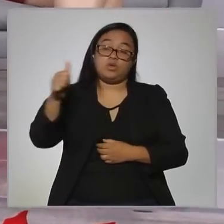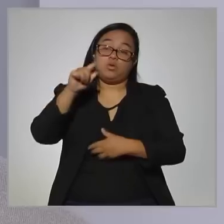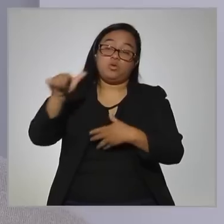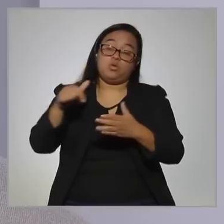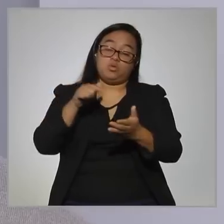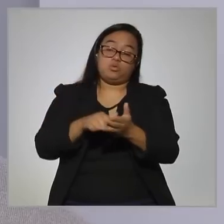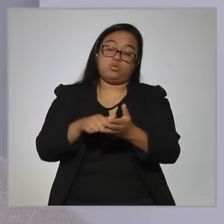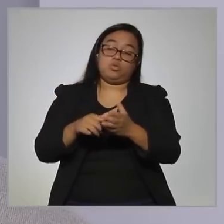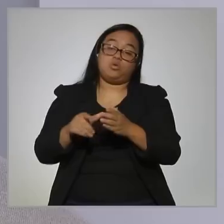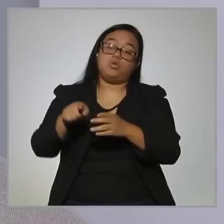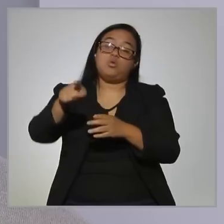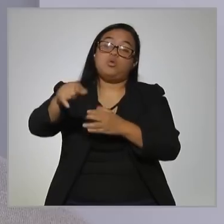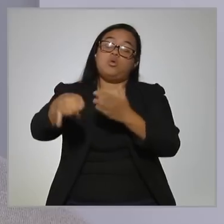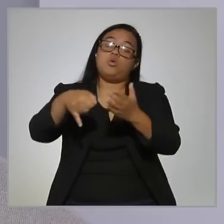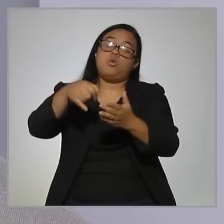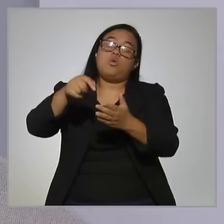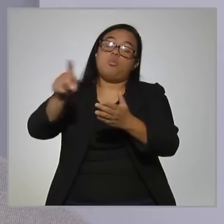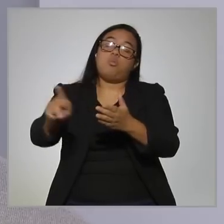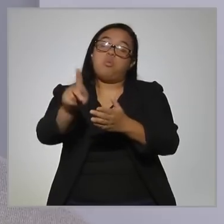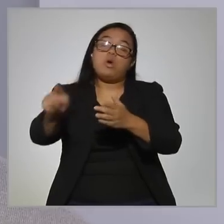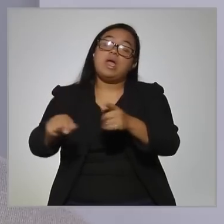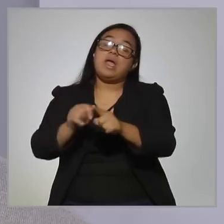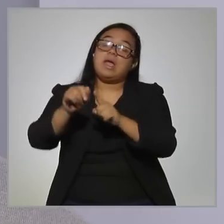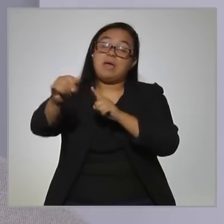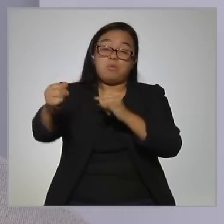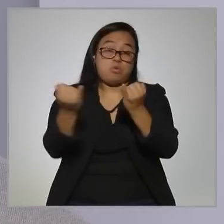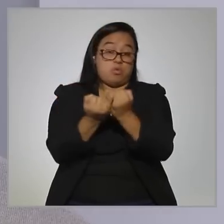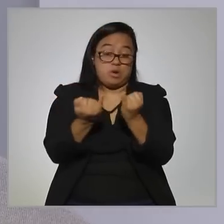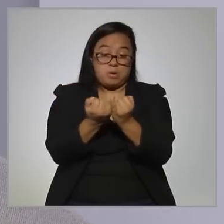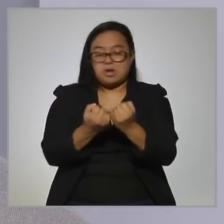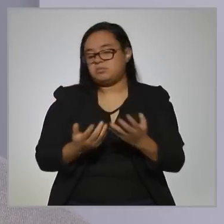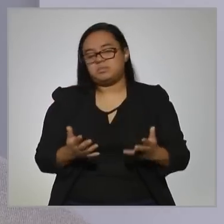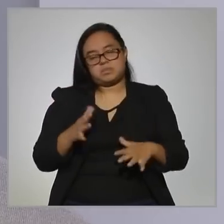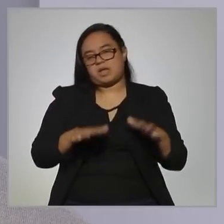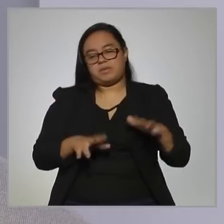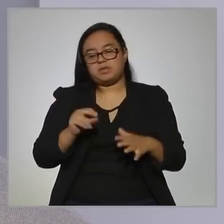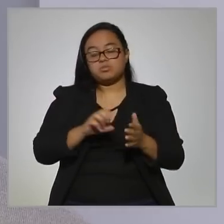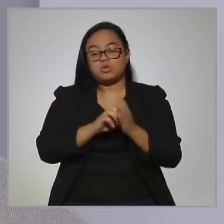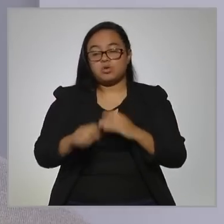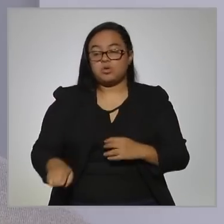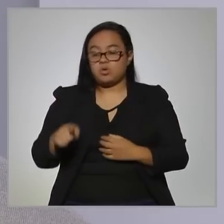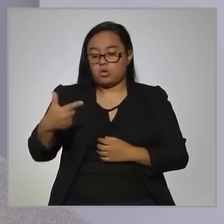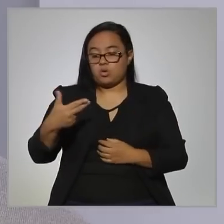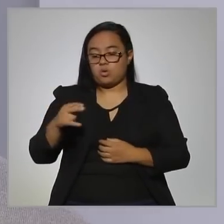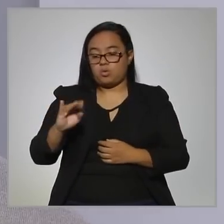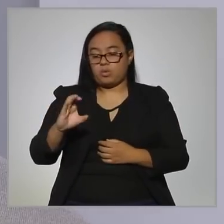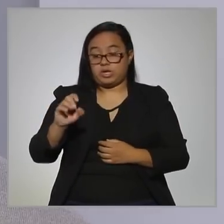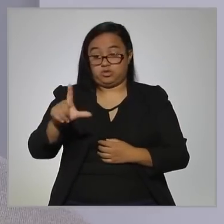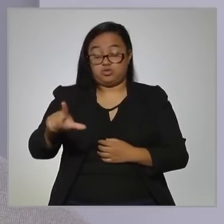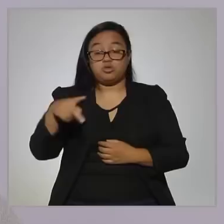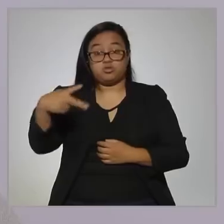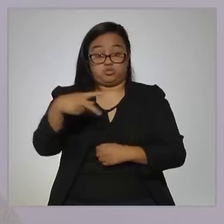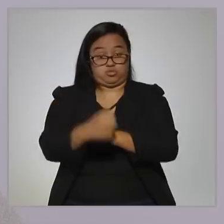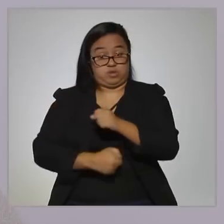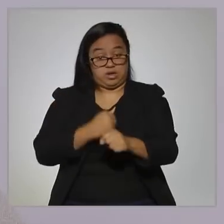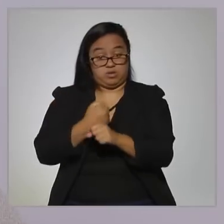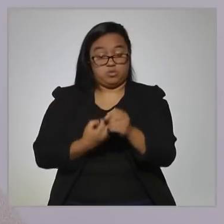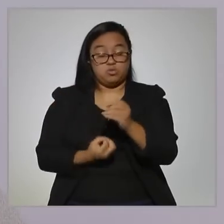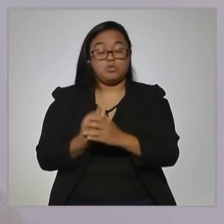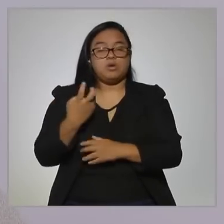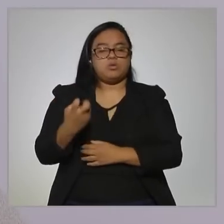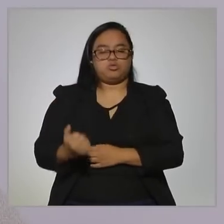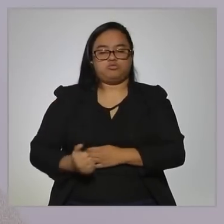en las comunidades originarias de nuestro país. Pienso, por ejemplo, en los huicholes, ¿no? Que el Año Nuevo es una